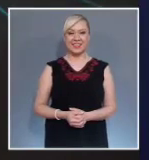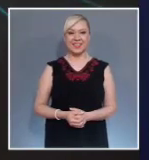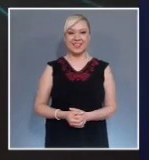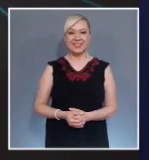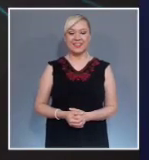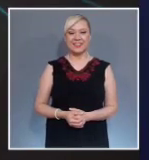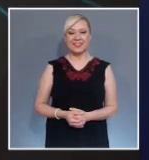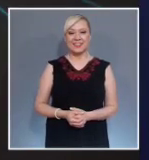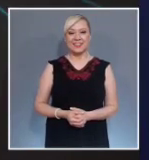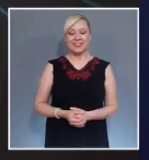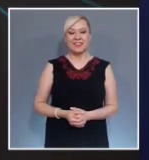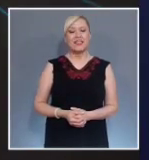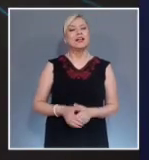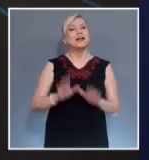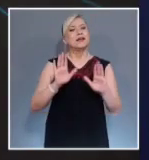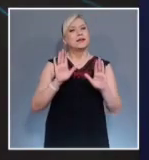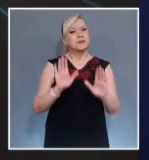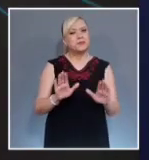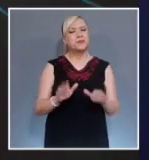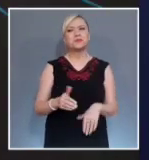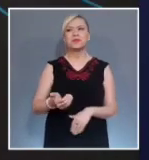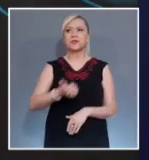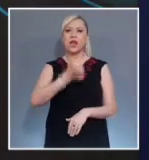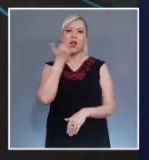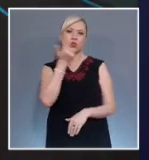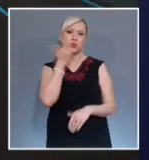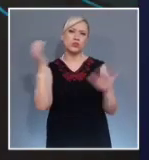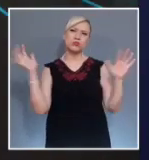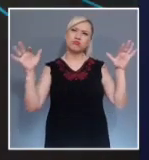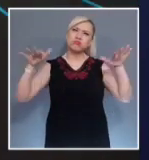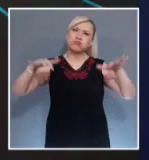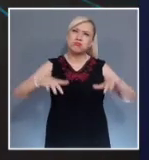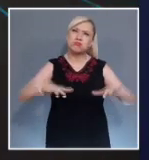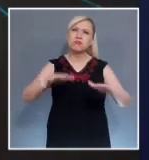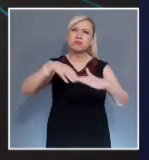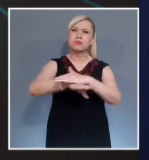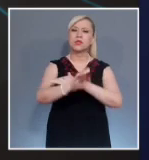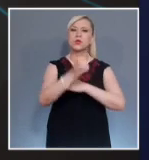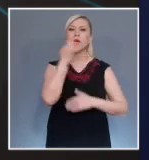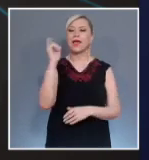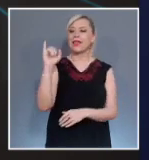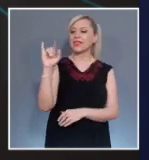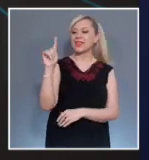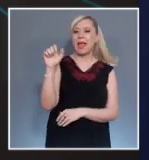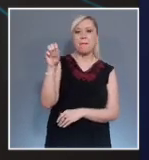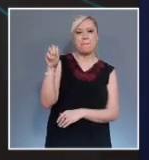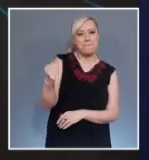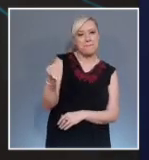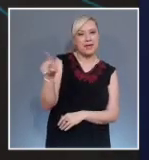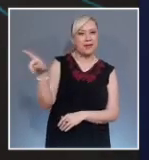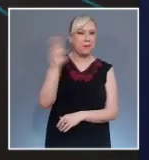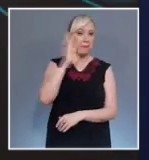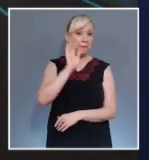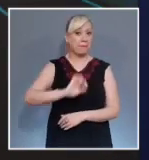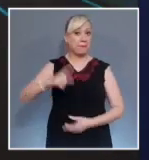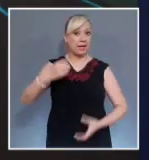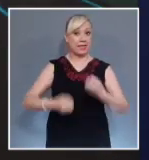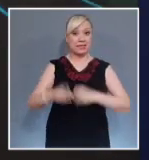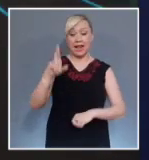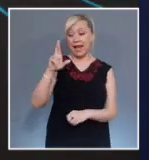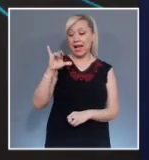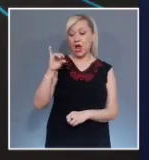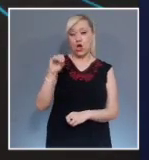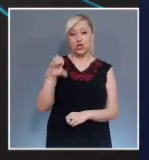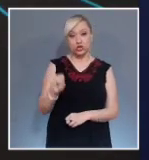ante estudiantes del itam la ministra margarita Ríos fajada habló de los beneficios que podría tener en la impartición de Justicia el nuevo código